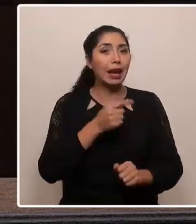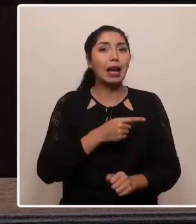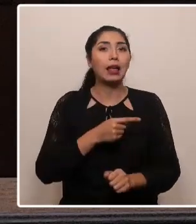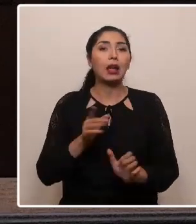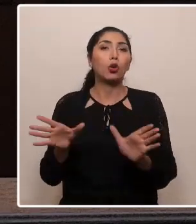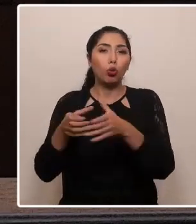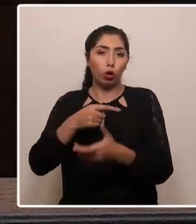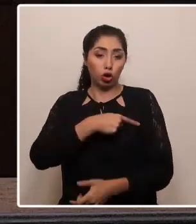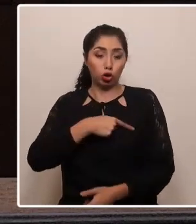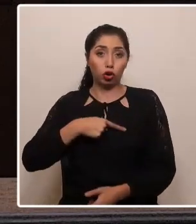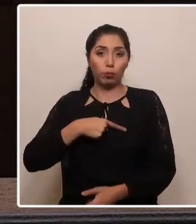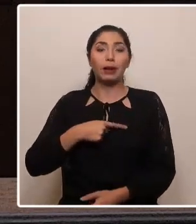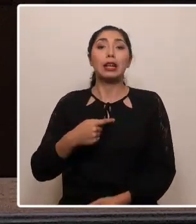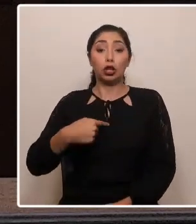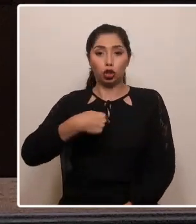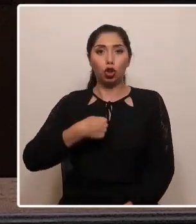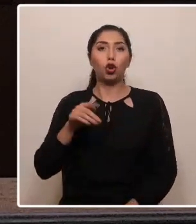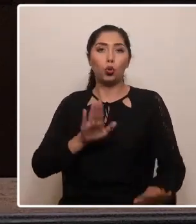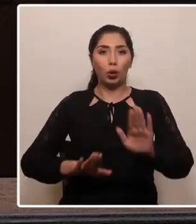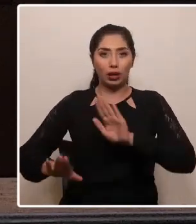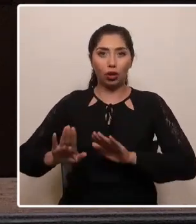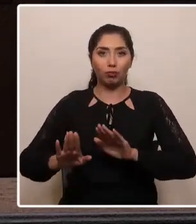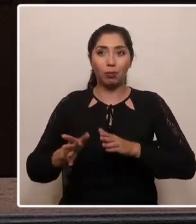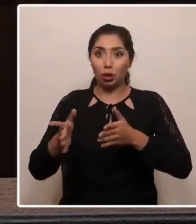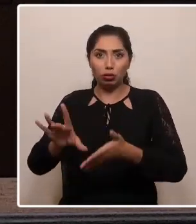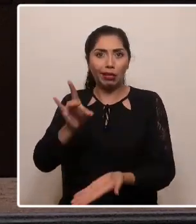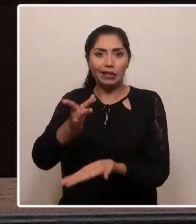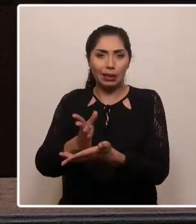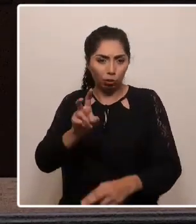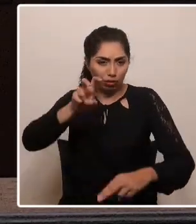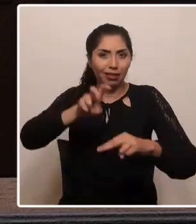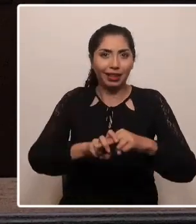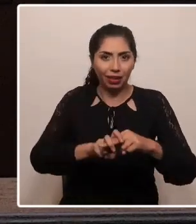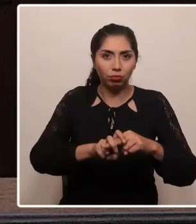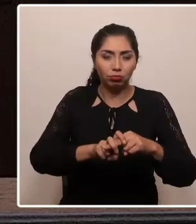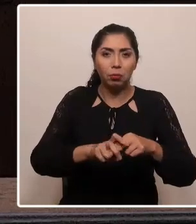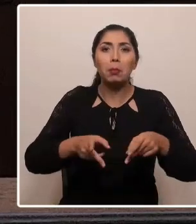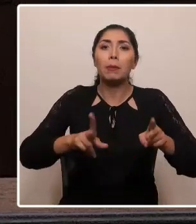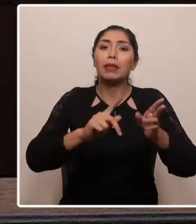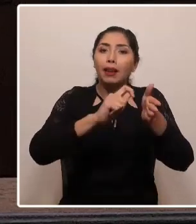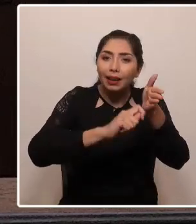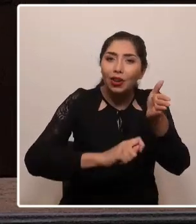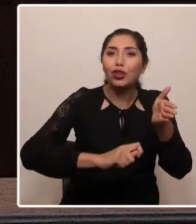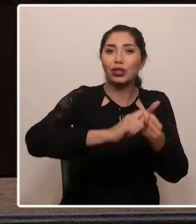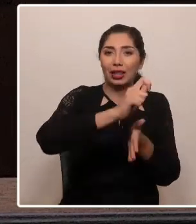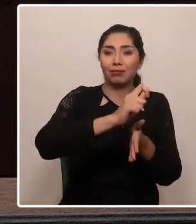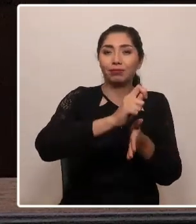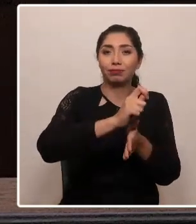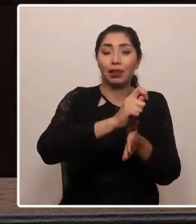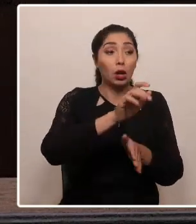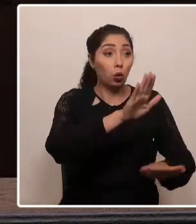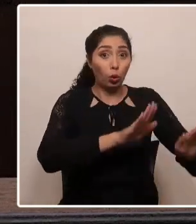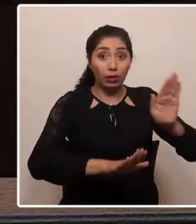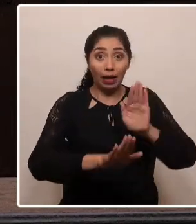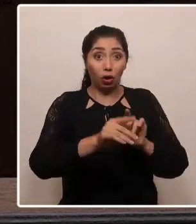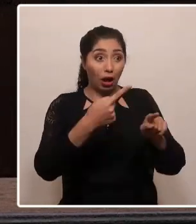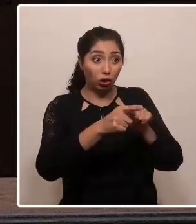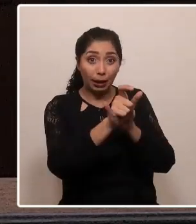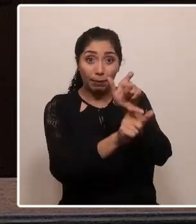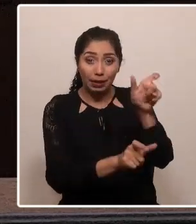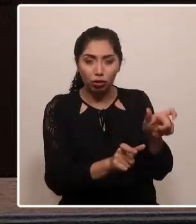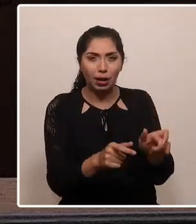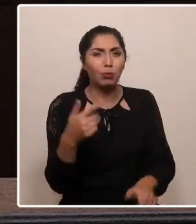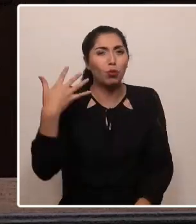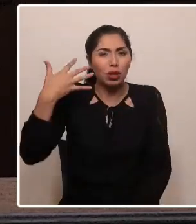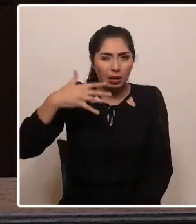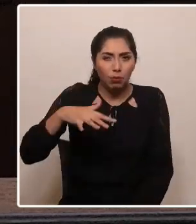por qué decidimos estar sentadas hoy aquí, nos permitirá reconocer que el cuidado de las personas es fundamental para la reproducción de la